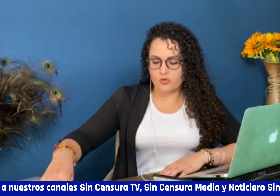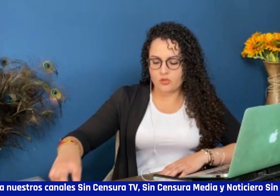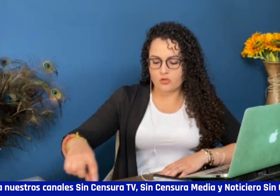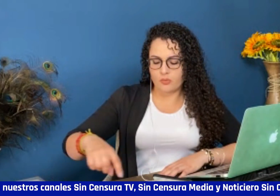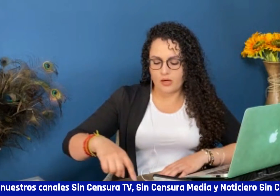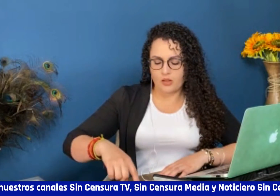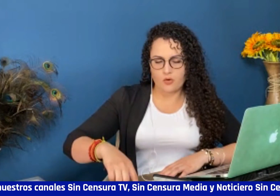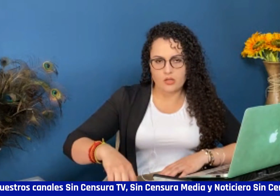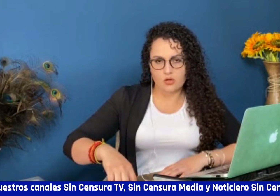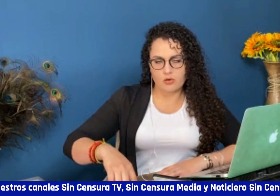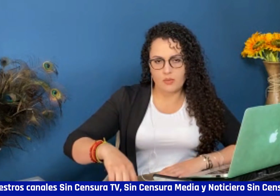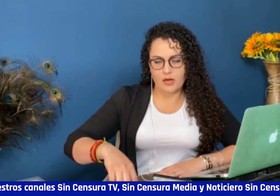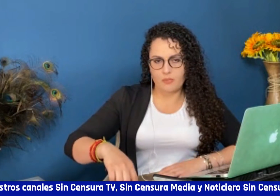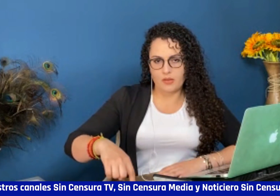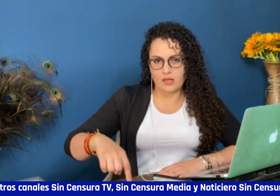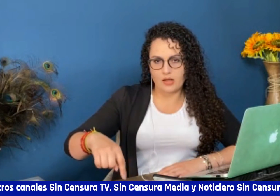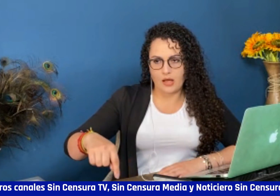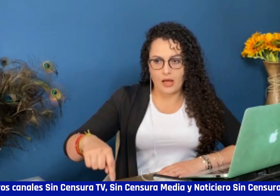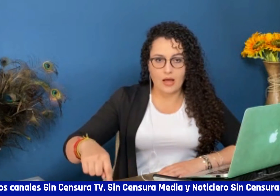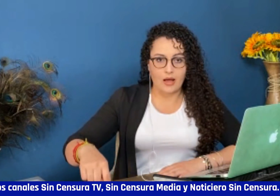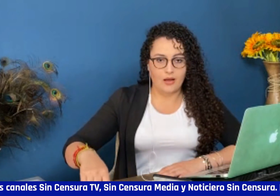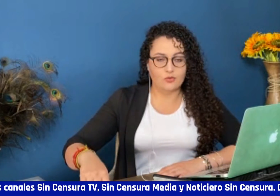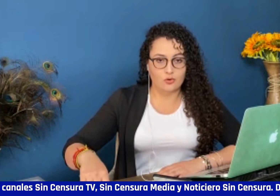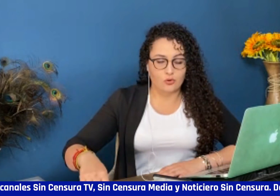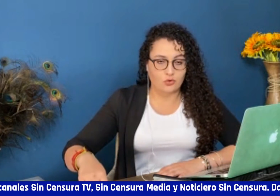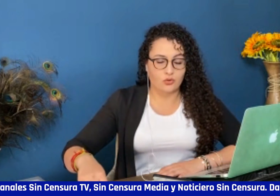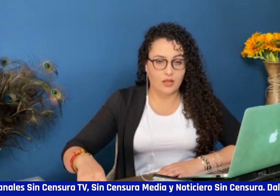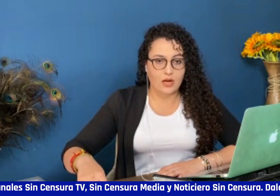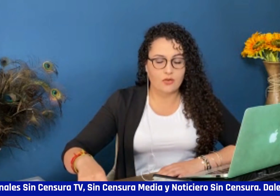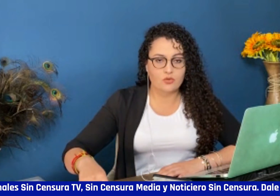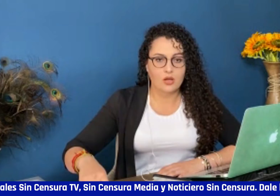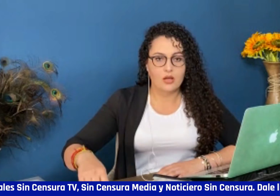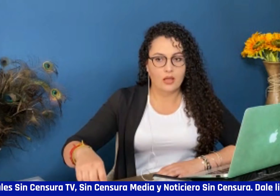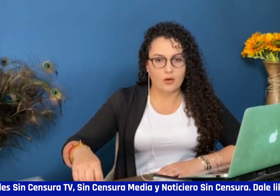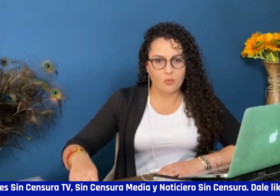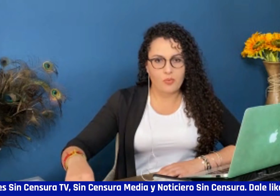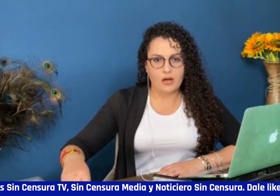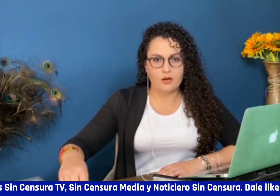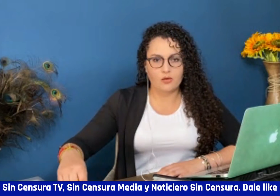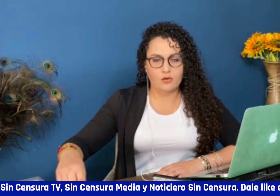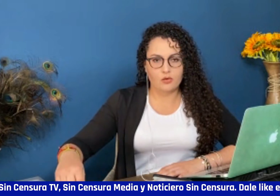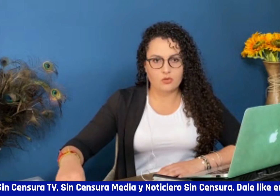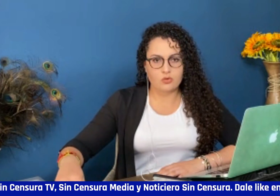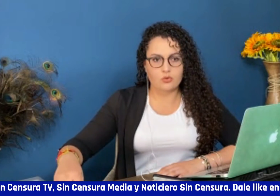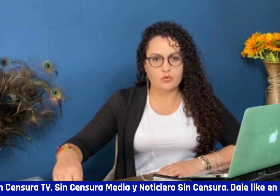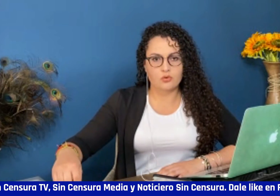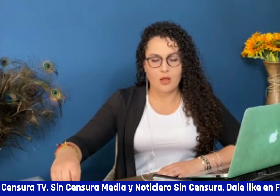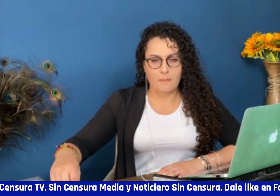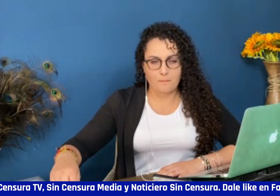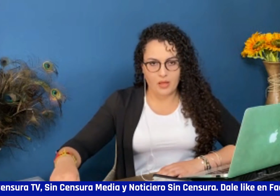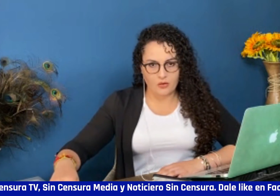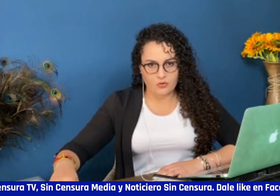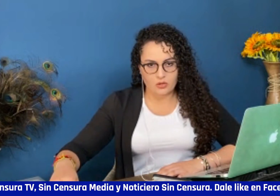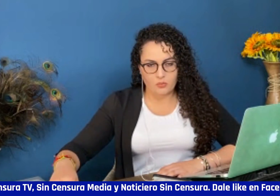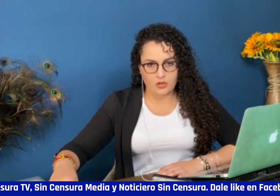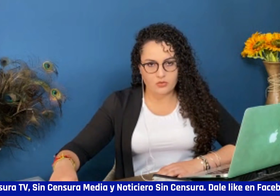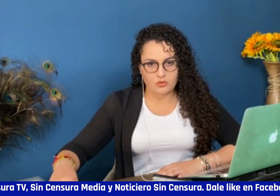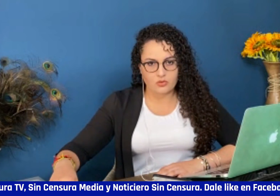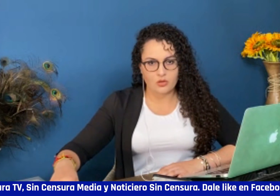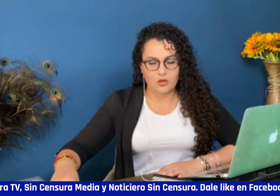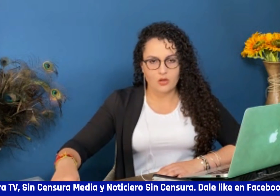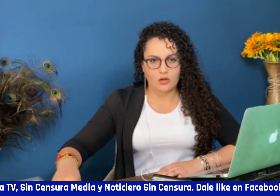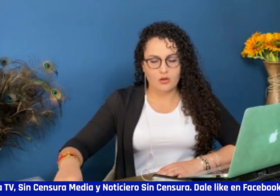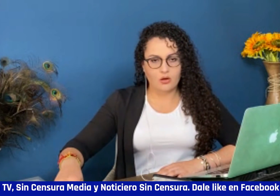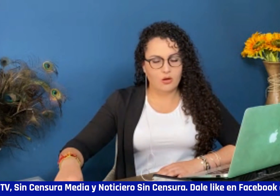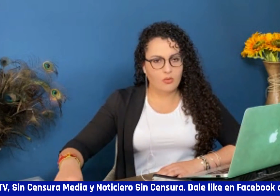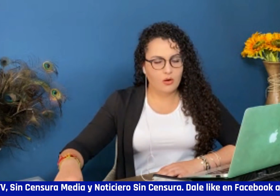pero entonces los gobernadores, ¿cómo le van a pedir a los ciudadanos que cumplan con sus pagos de